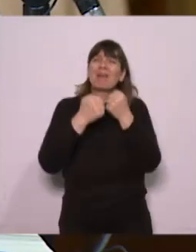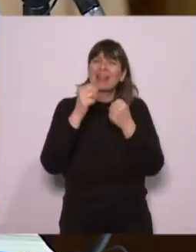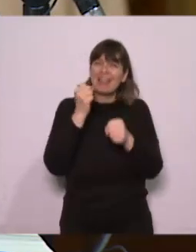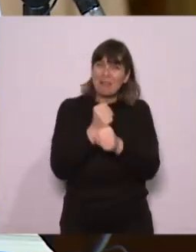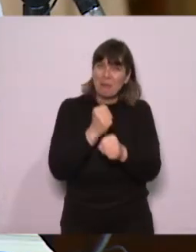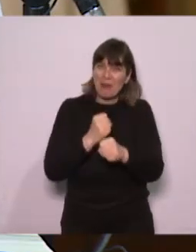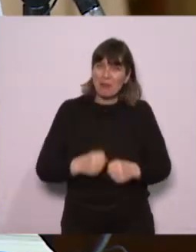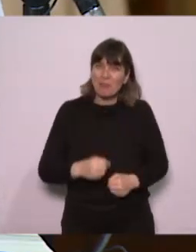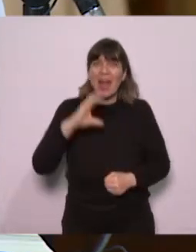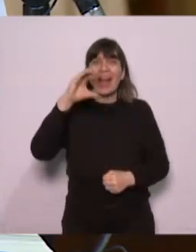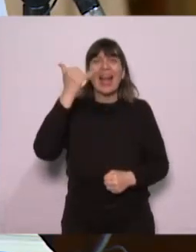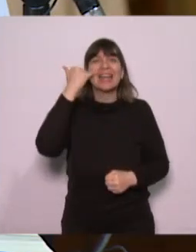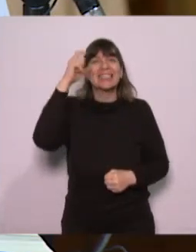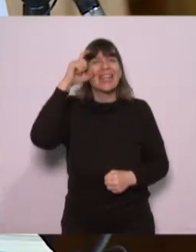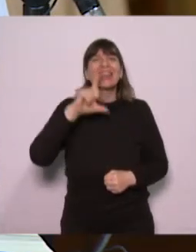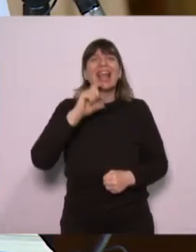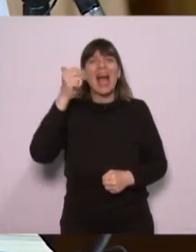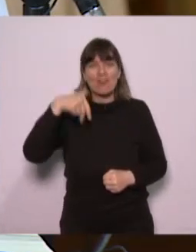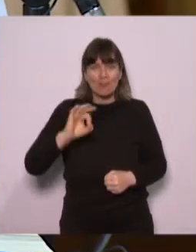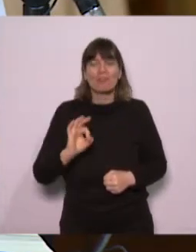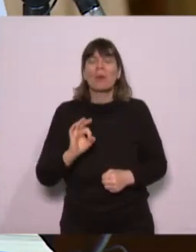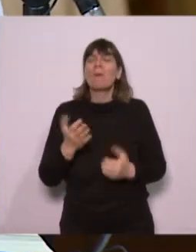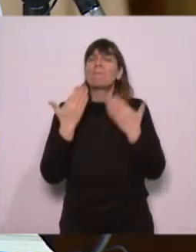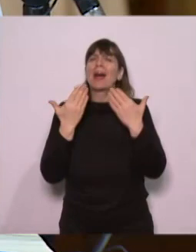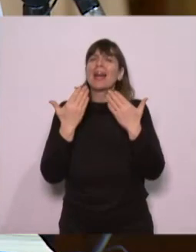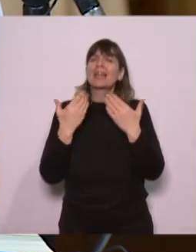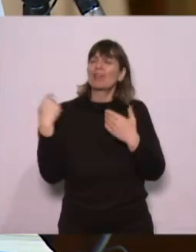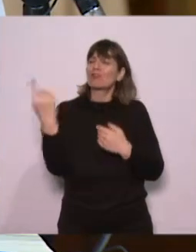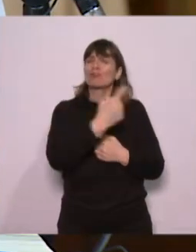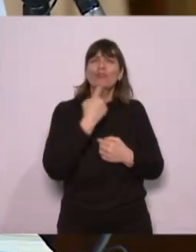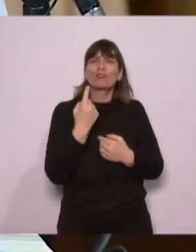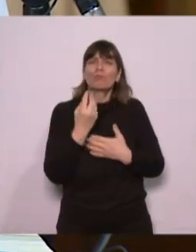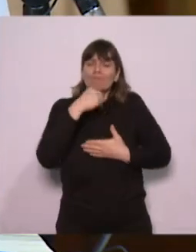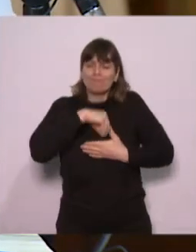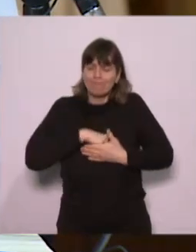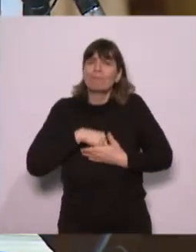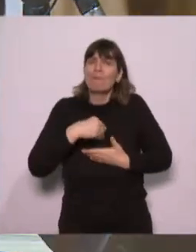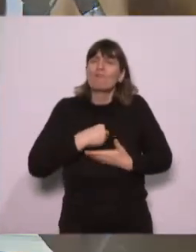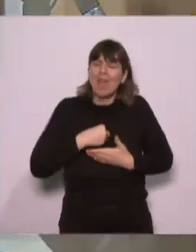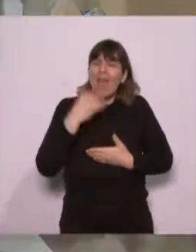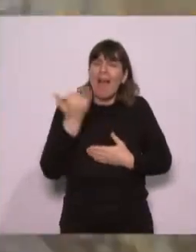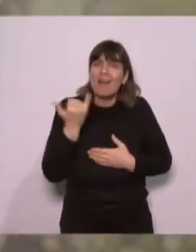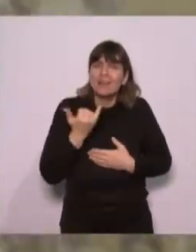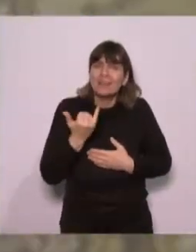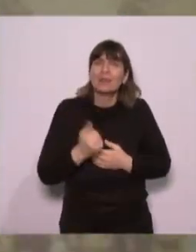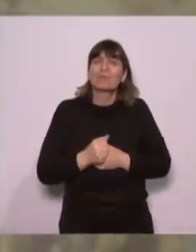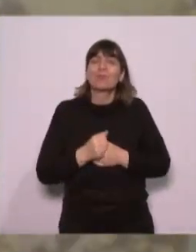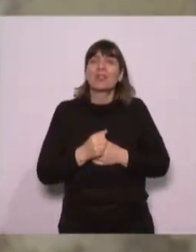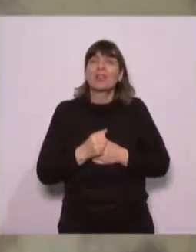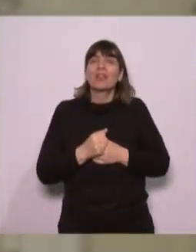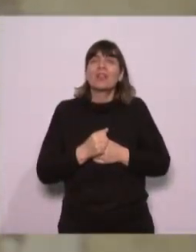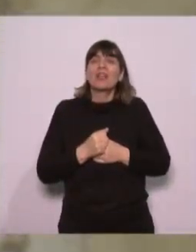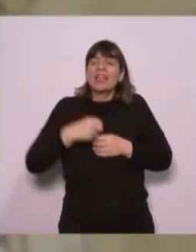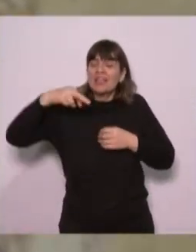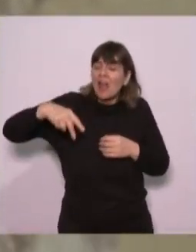para que guardemos con integridad el don de la fe y recorramos el camino que Él